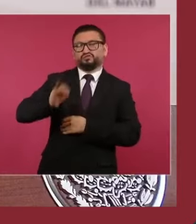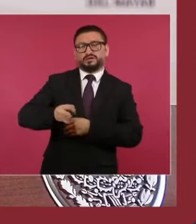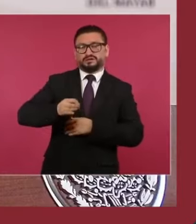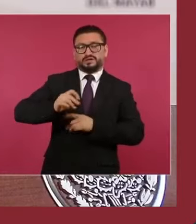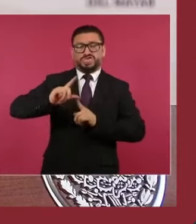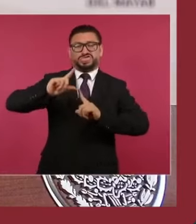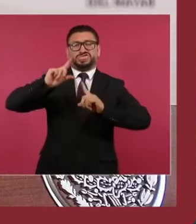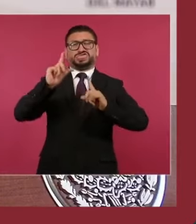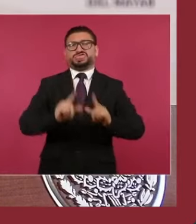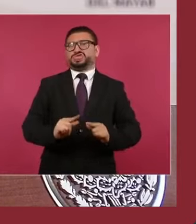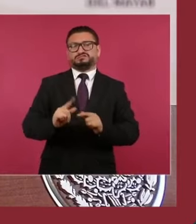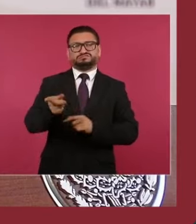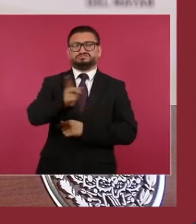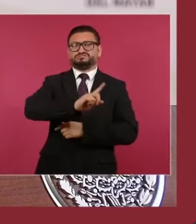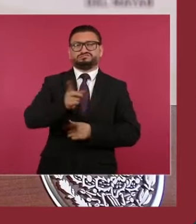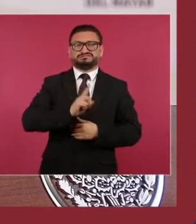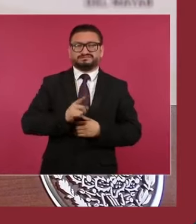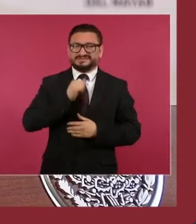humillaciones de nadie. Lo que